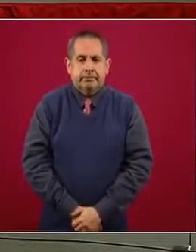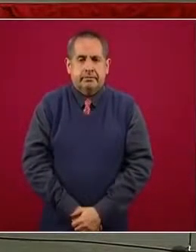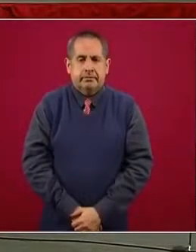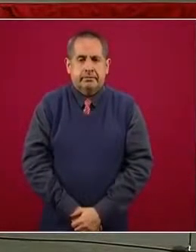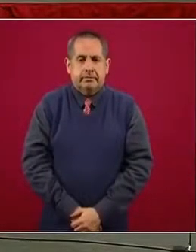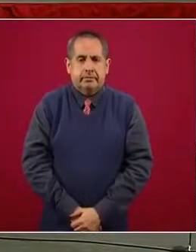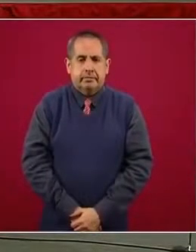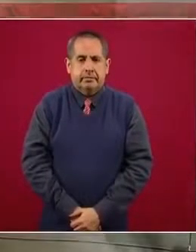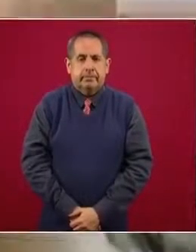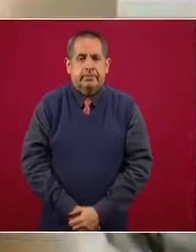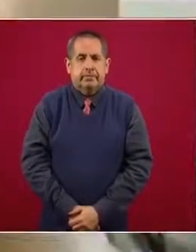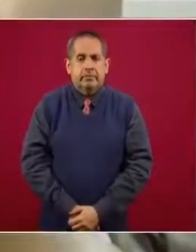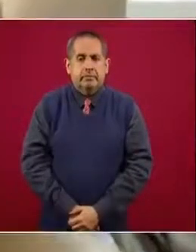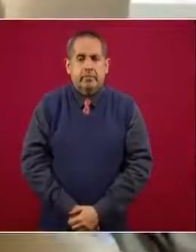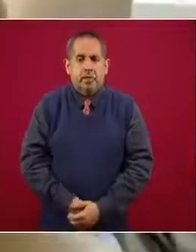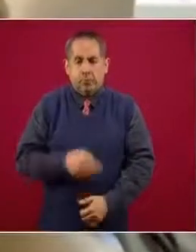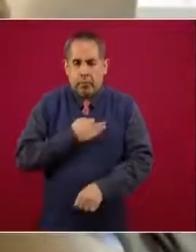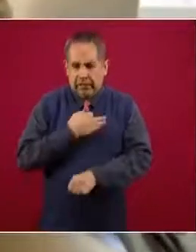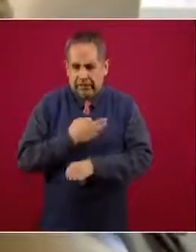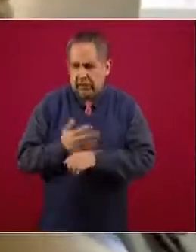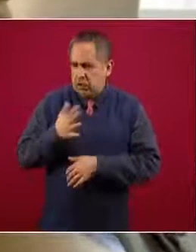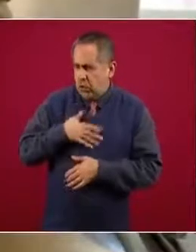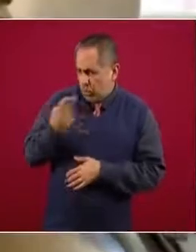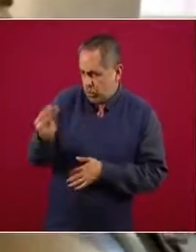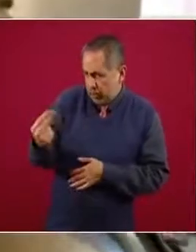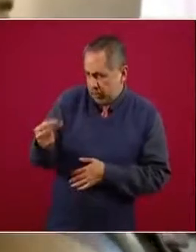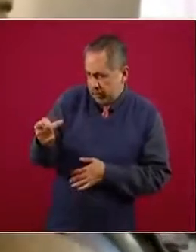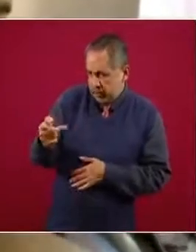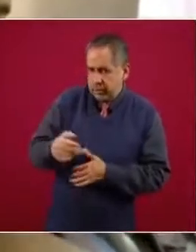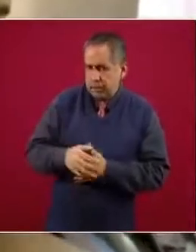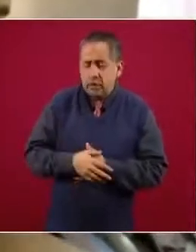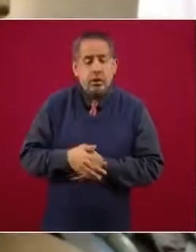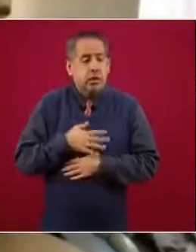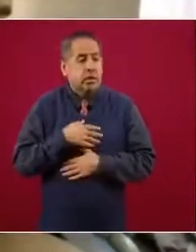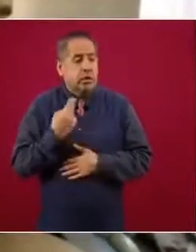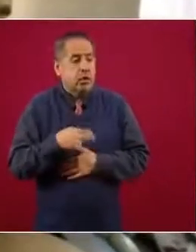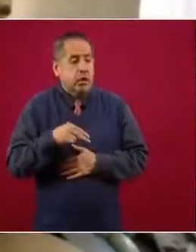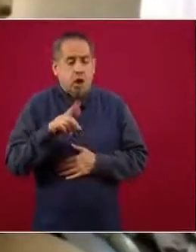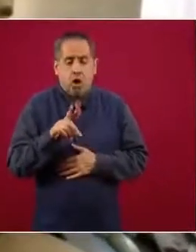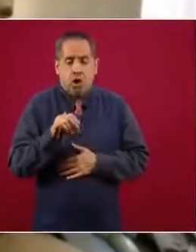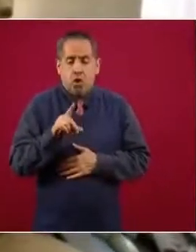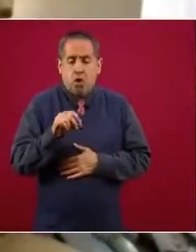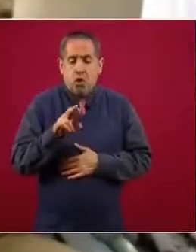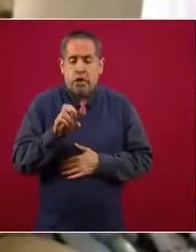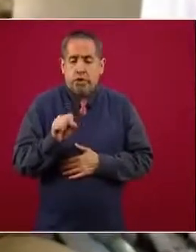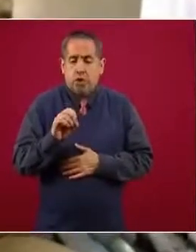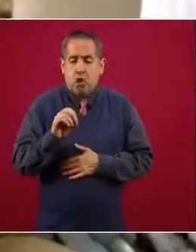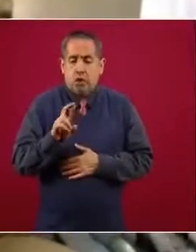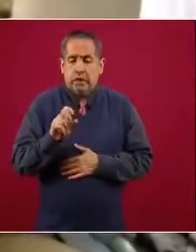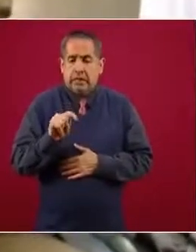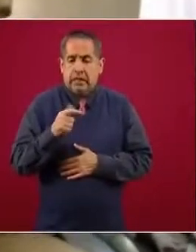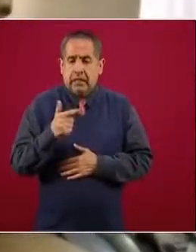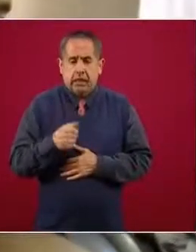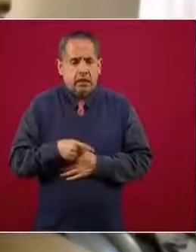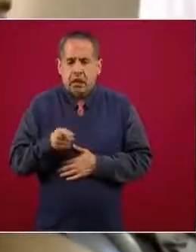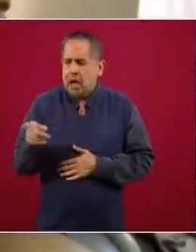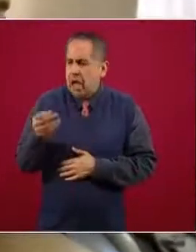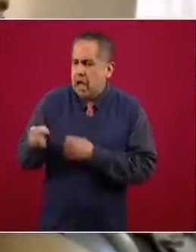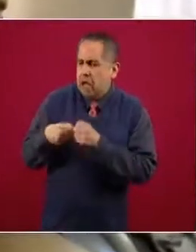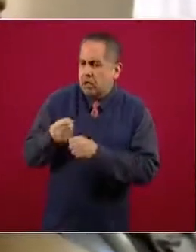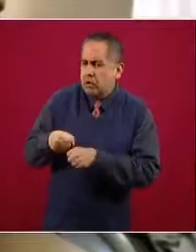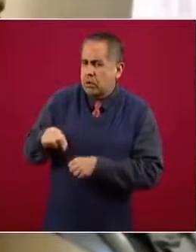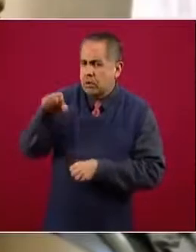Buenas tardes. ¿Me puede decir su nombre? Yo soy Dolores Ortega. ¿Cuántos años